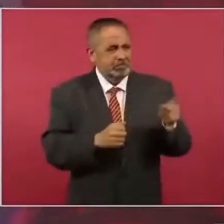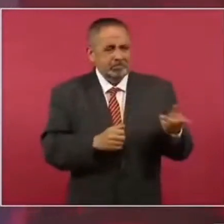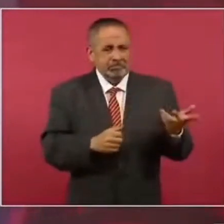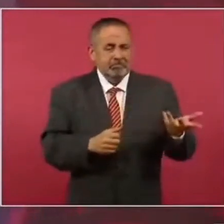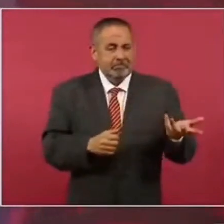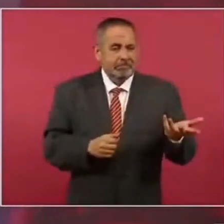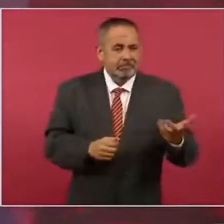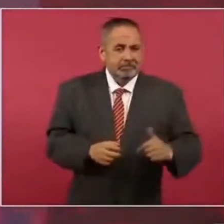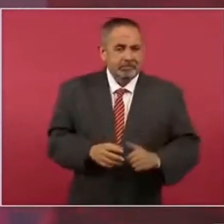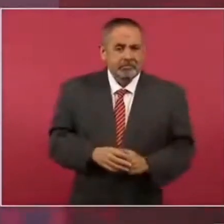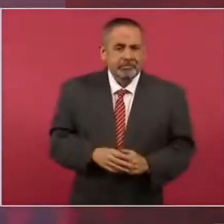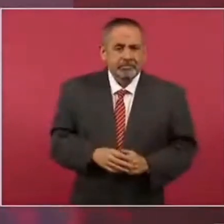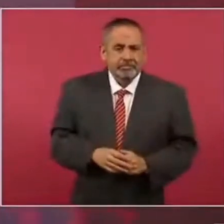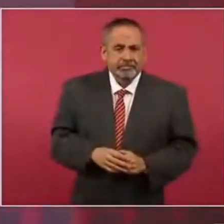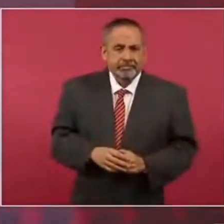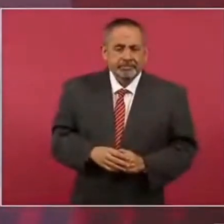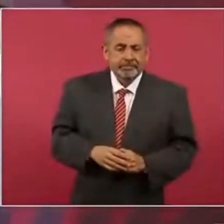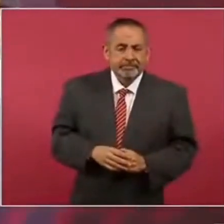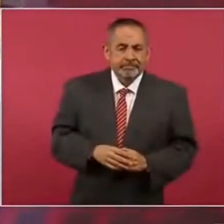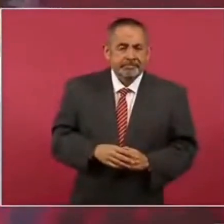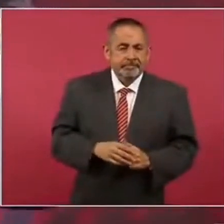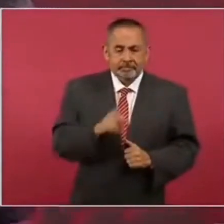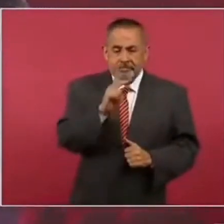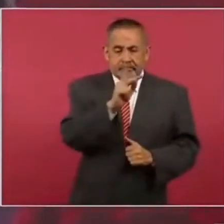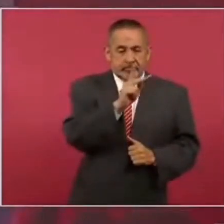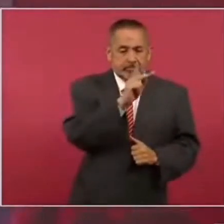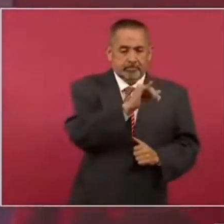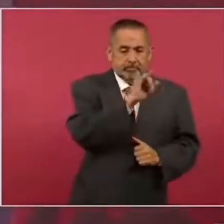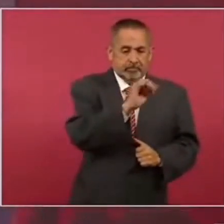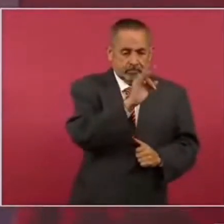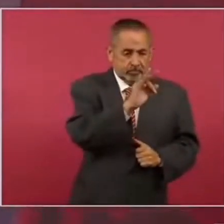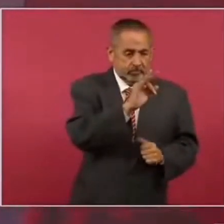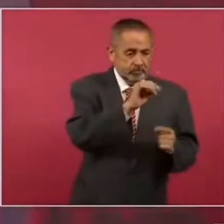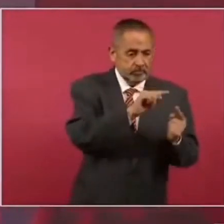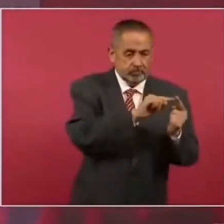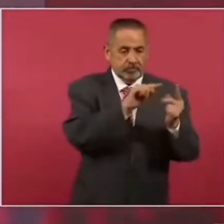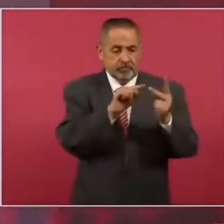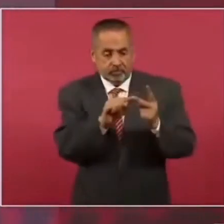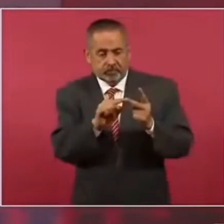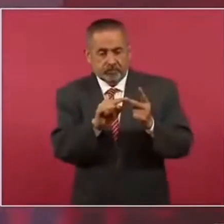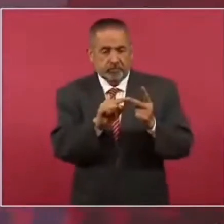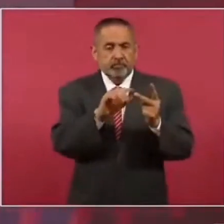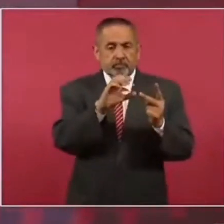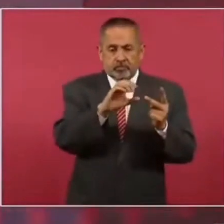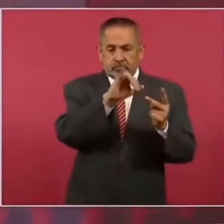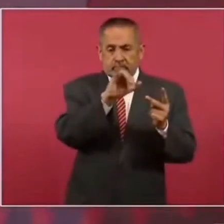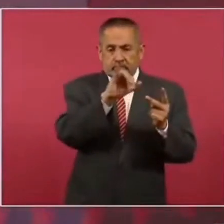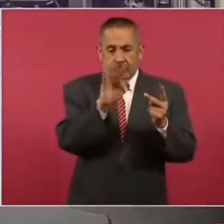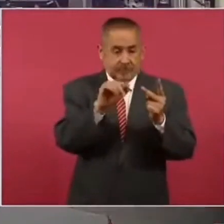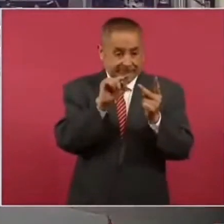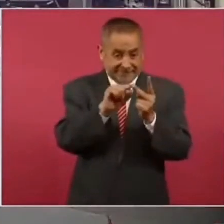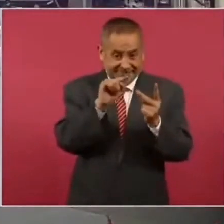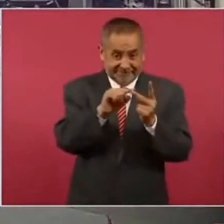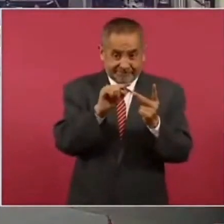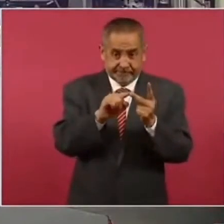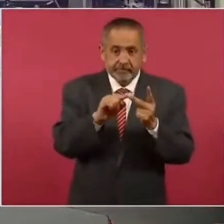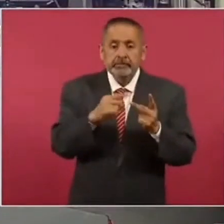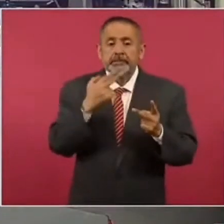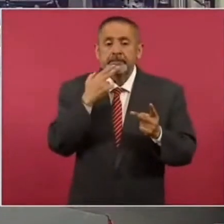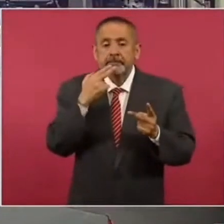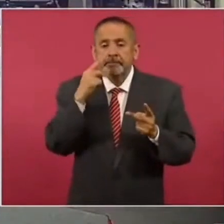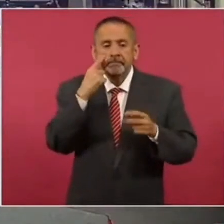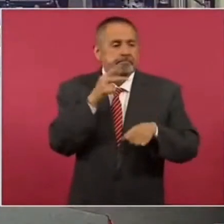que dentro del Poder Judicial es el órgano para vigilar